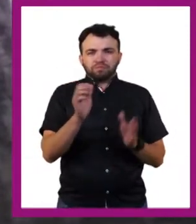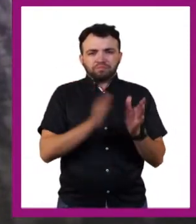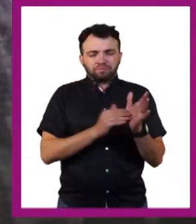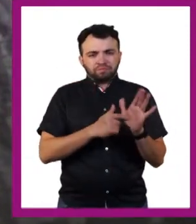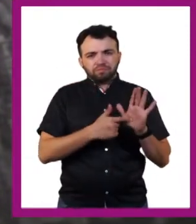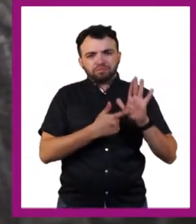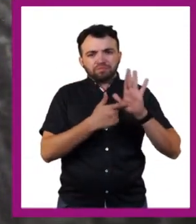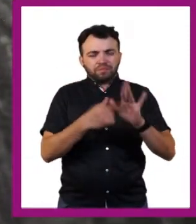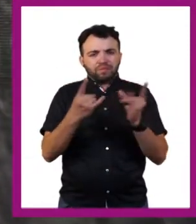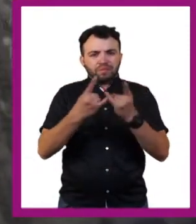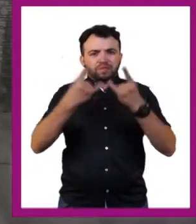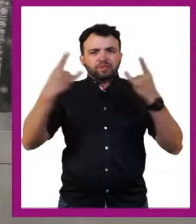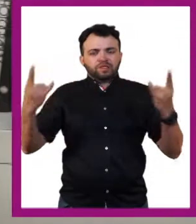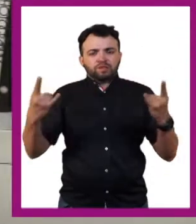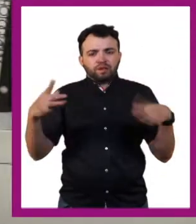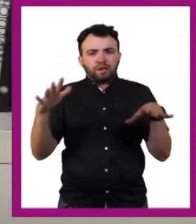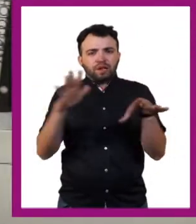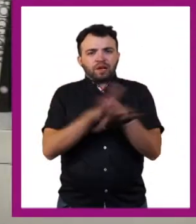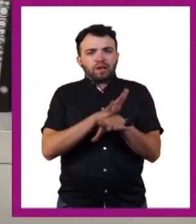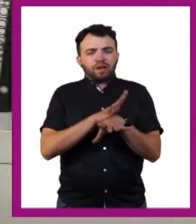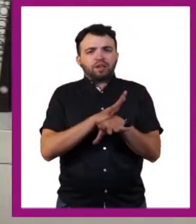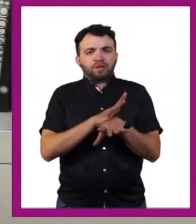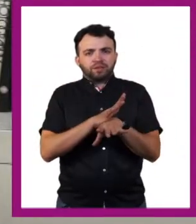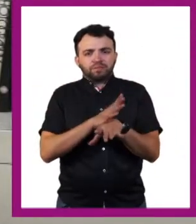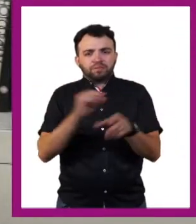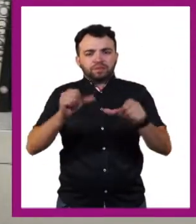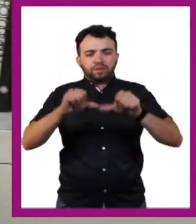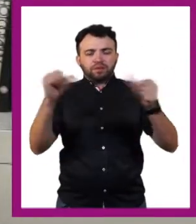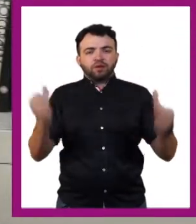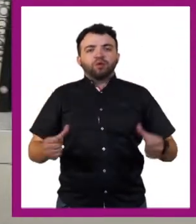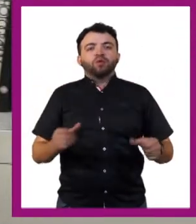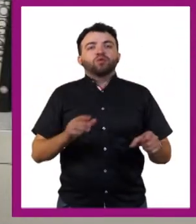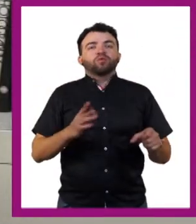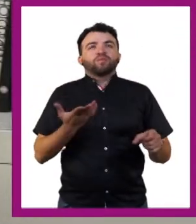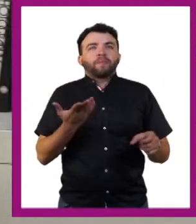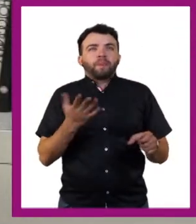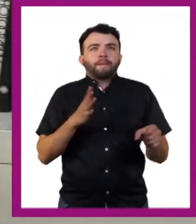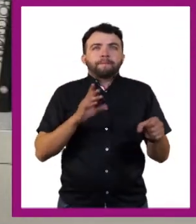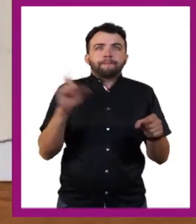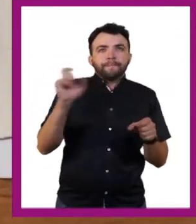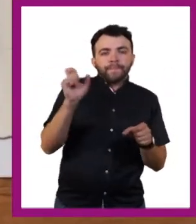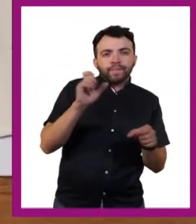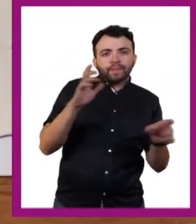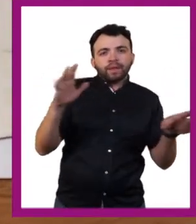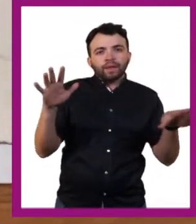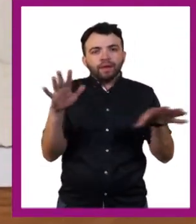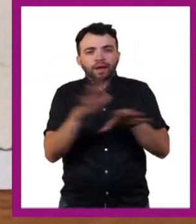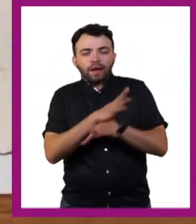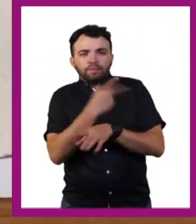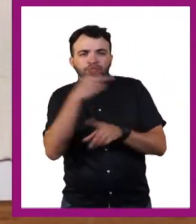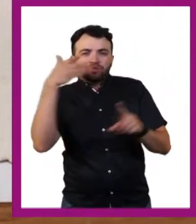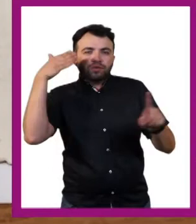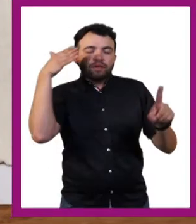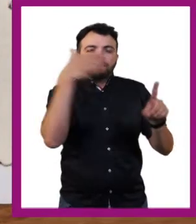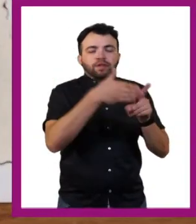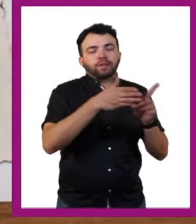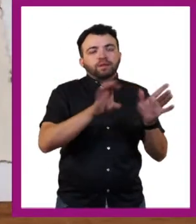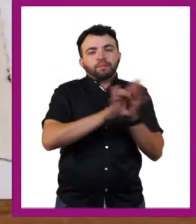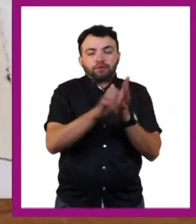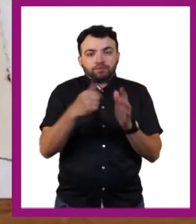Cuando cambias completamente su objetivo, es decir, cuando como artista lo intervienes, lo manipulas,